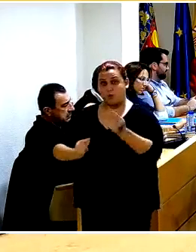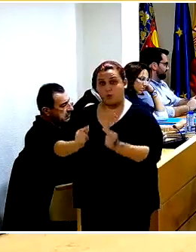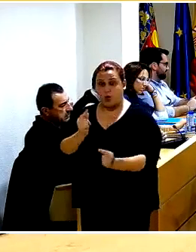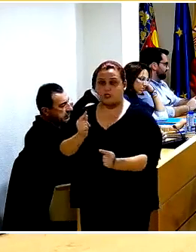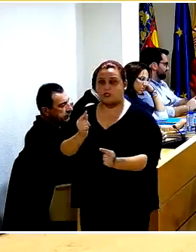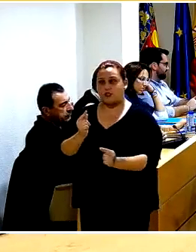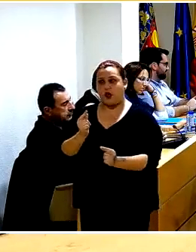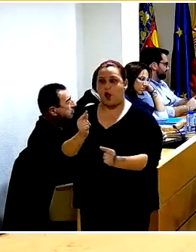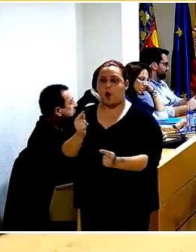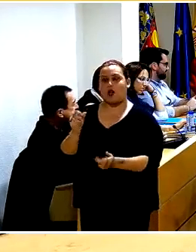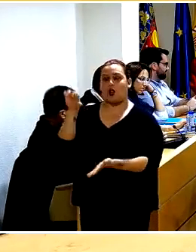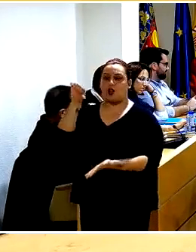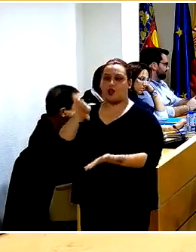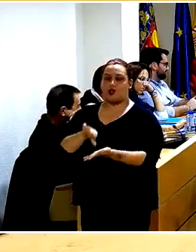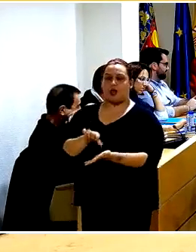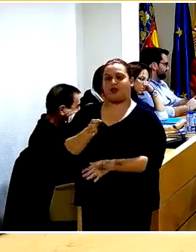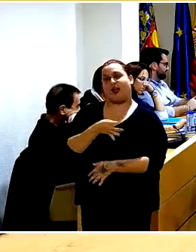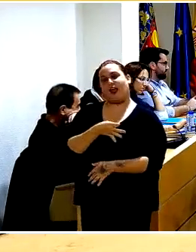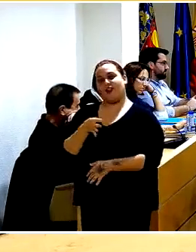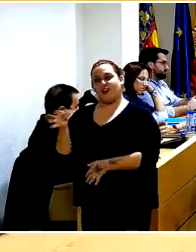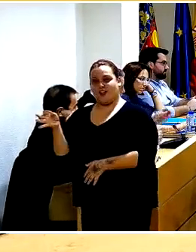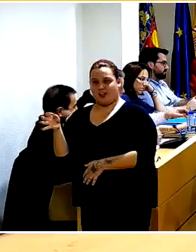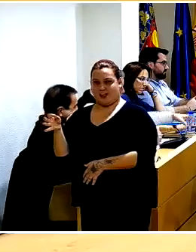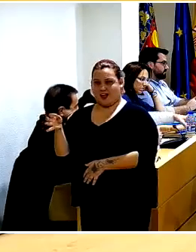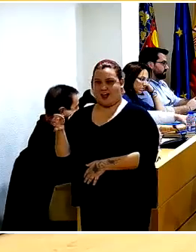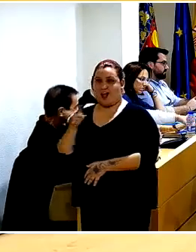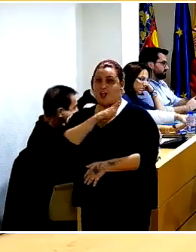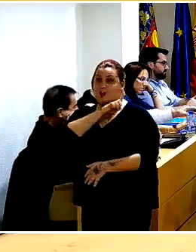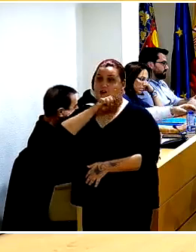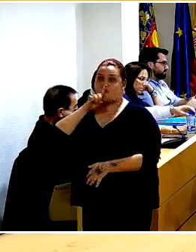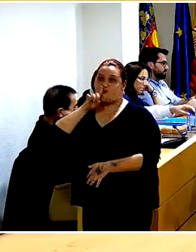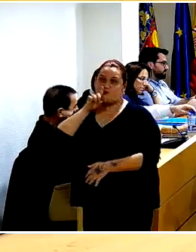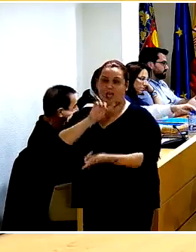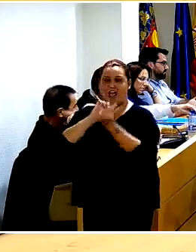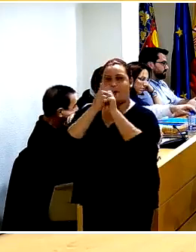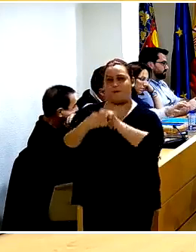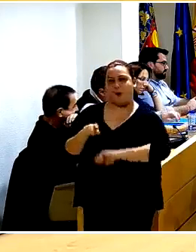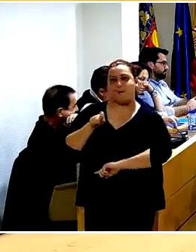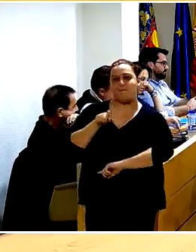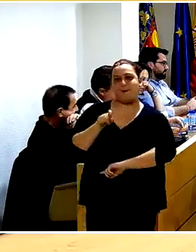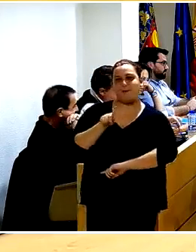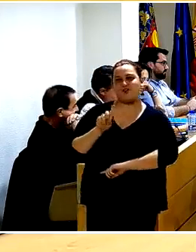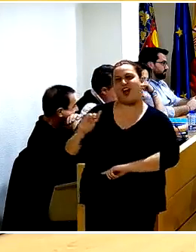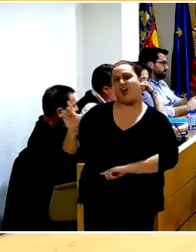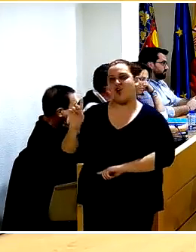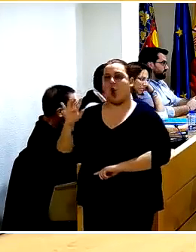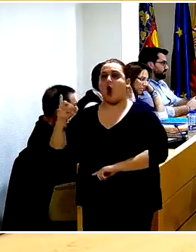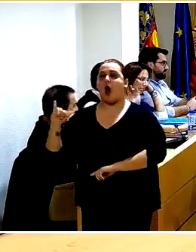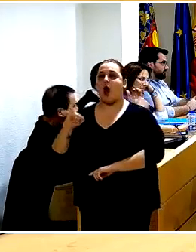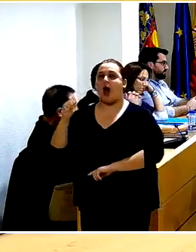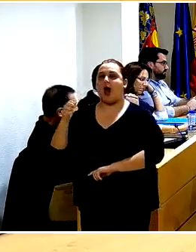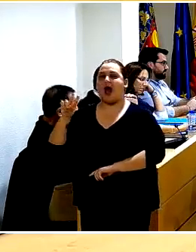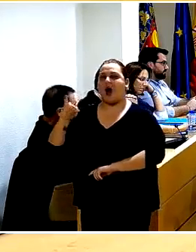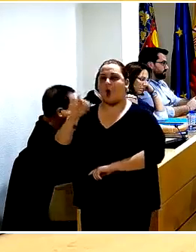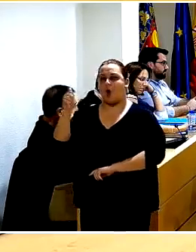una ciudad idílica que se debería llamar Jauja más que Paiporta, porque todo funciona perfectamente bien, las calles